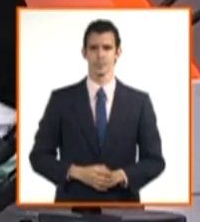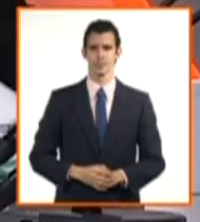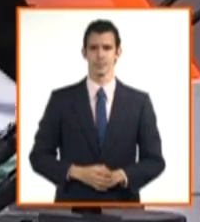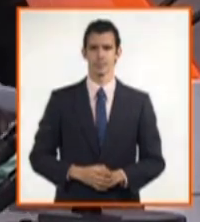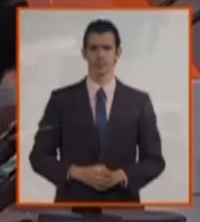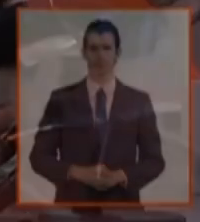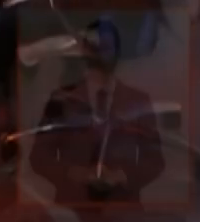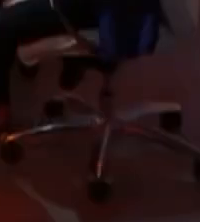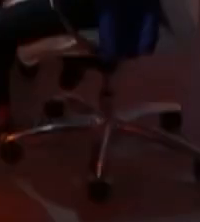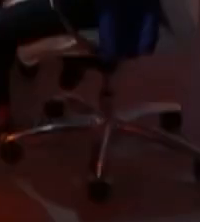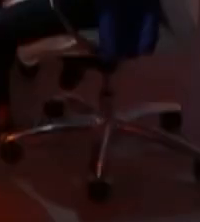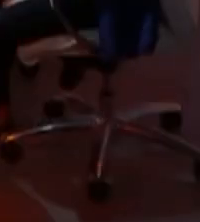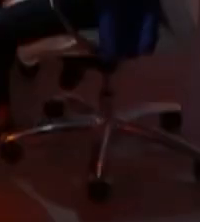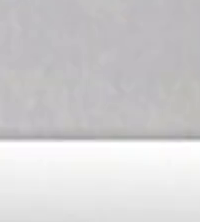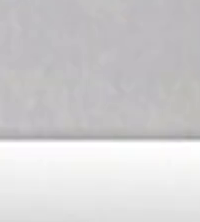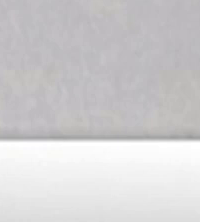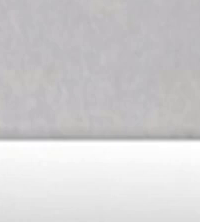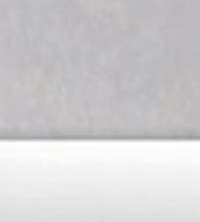bueno